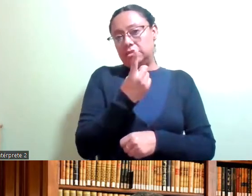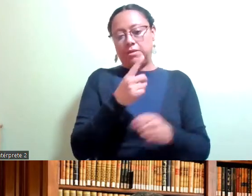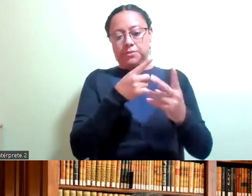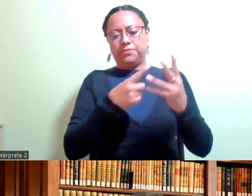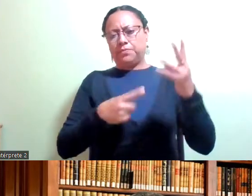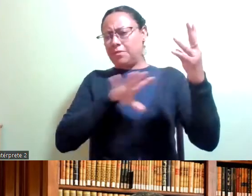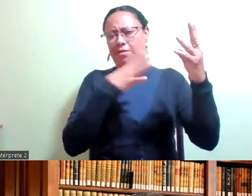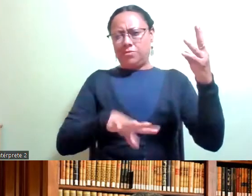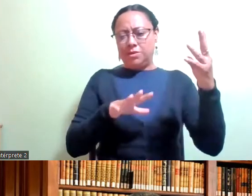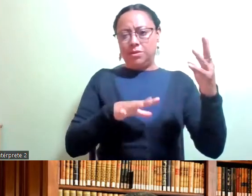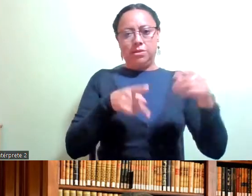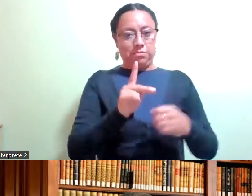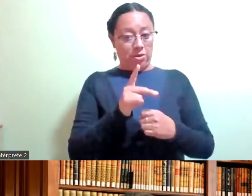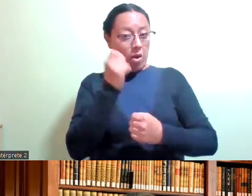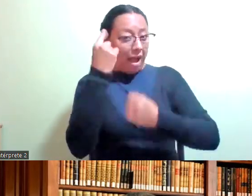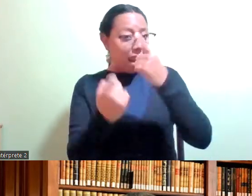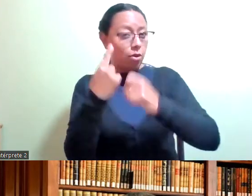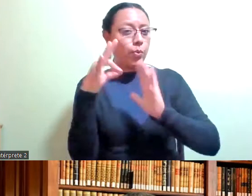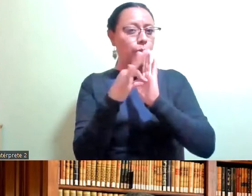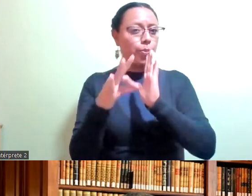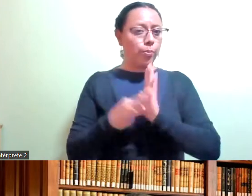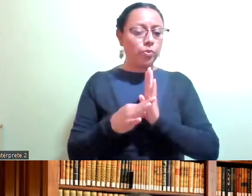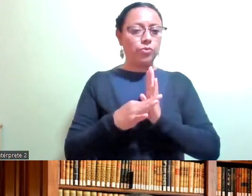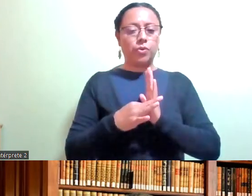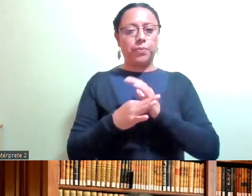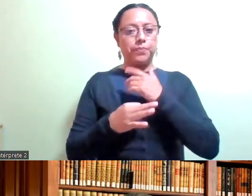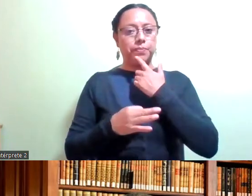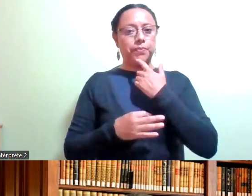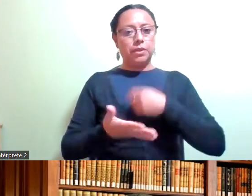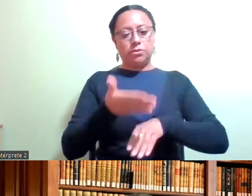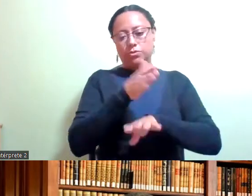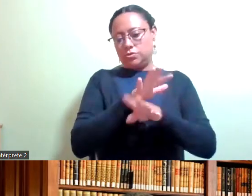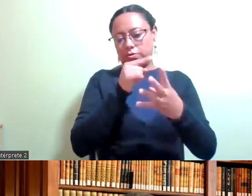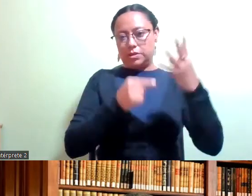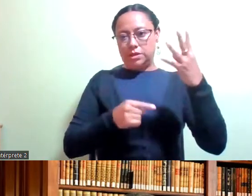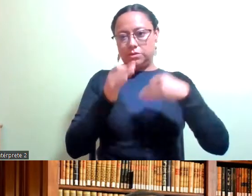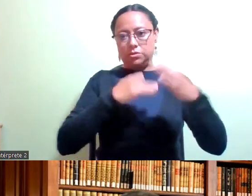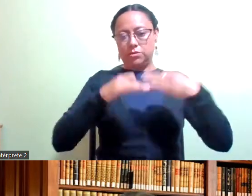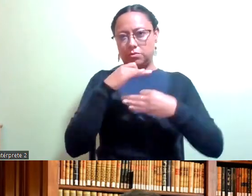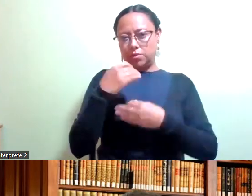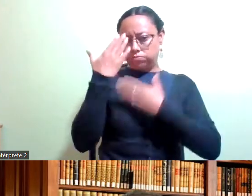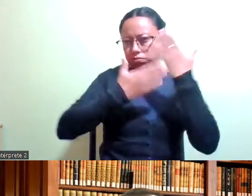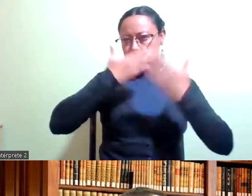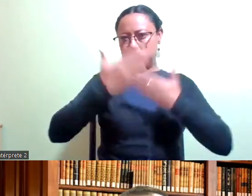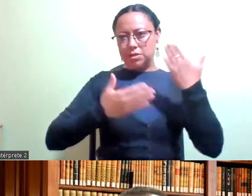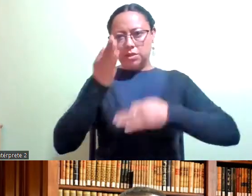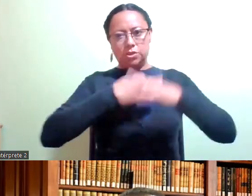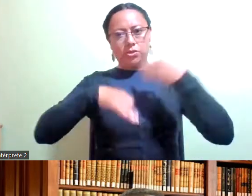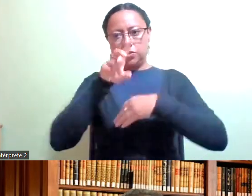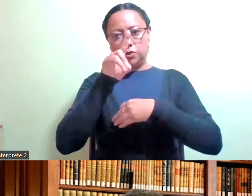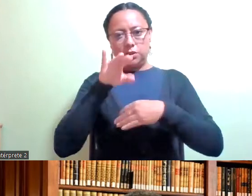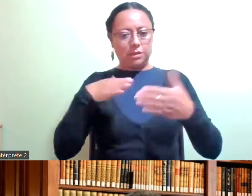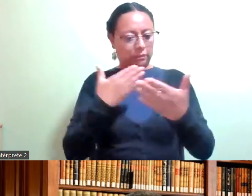ninguna parte, en ningún punto digamos, los considerandos o la parte analítica del dictamen, en todo el dictamen, no